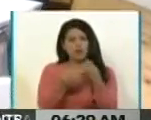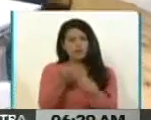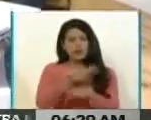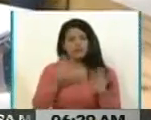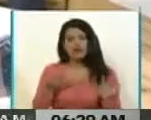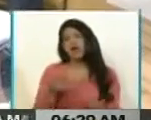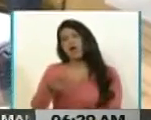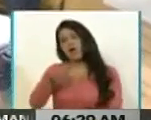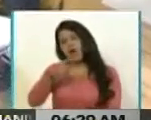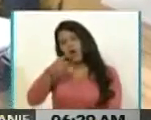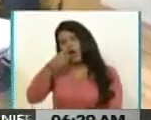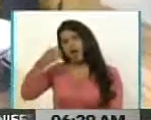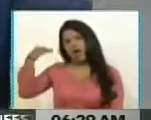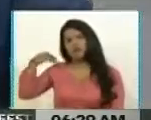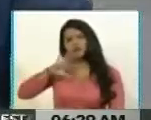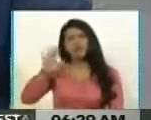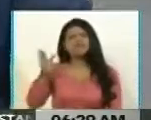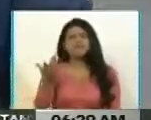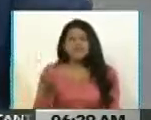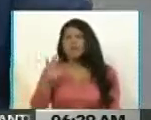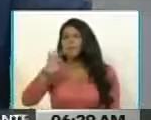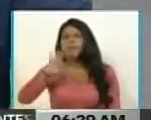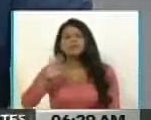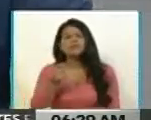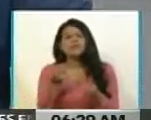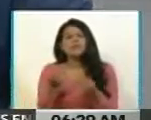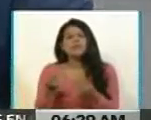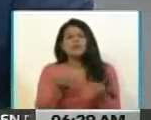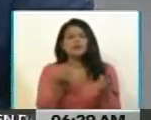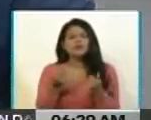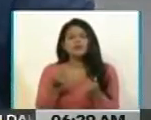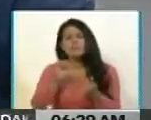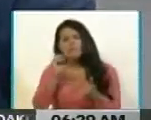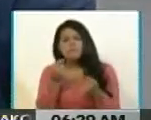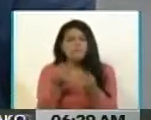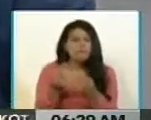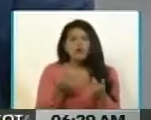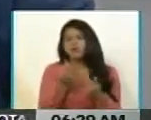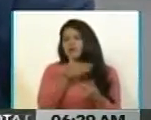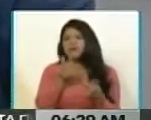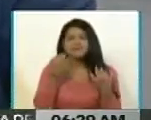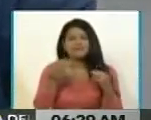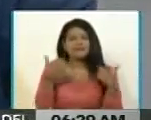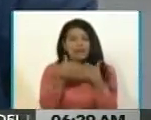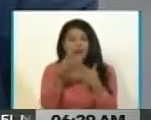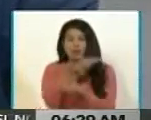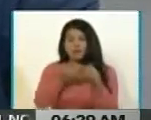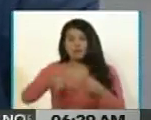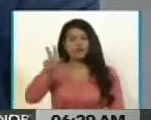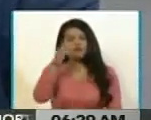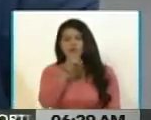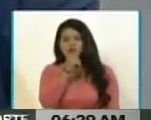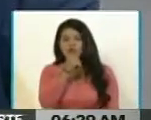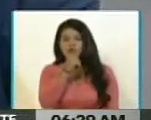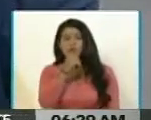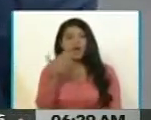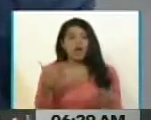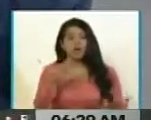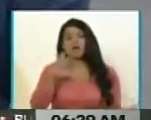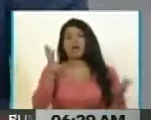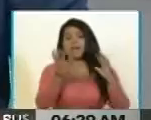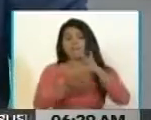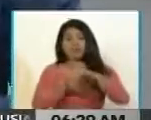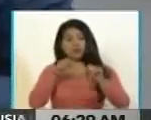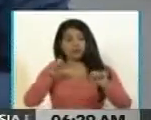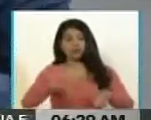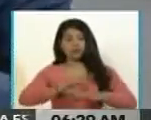año había un poco porcentaje que creía en que existía una guerra económica en Venezuela, y en este momento eso ha aumentado y